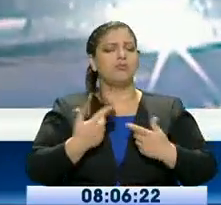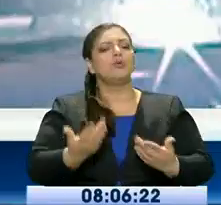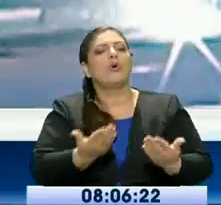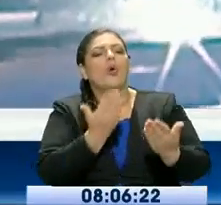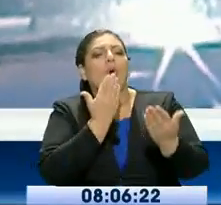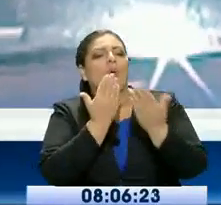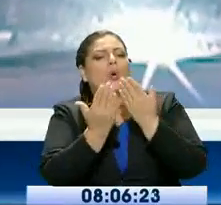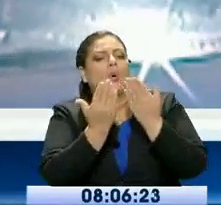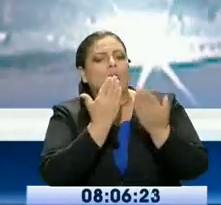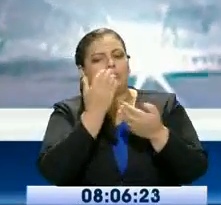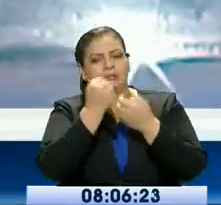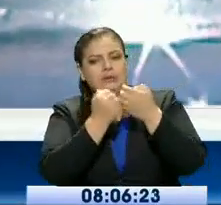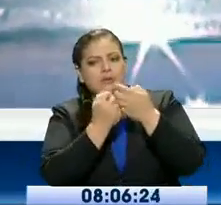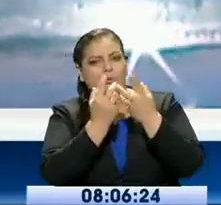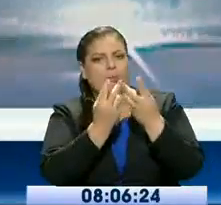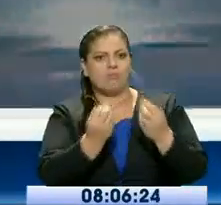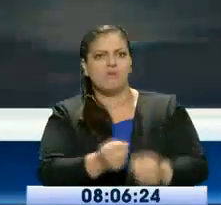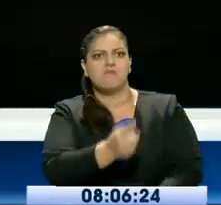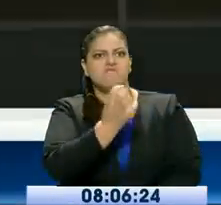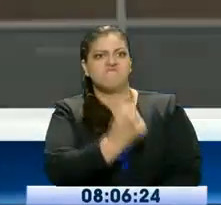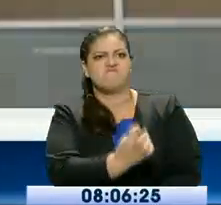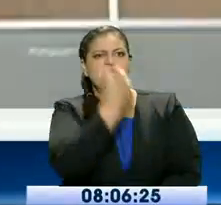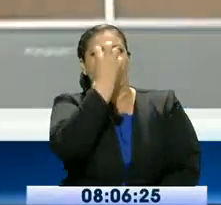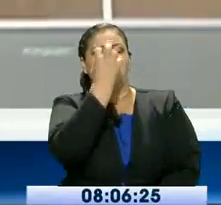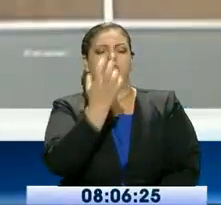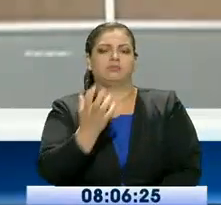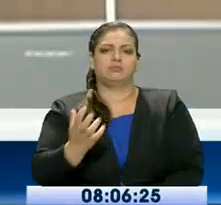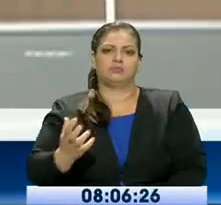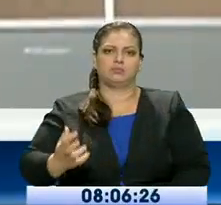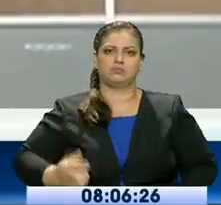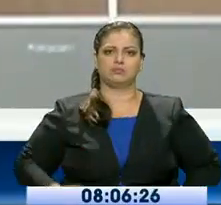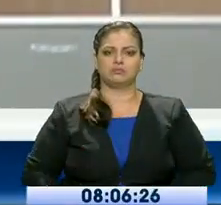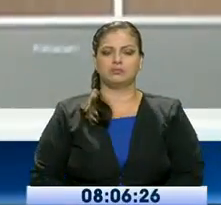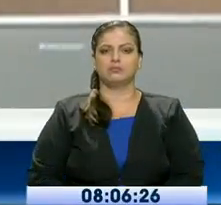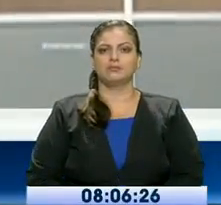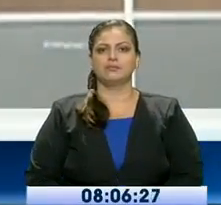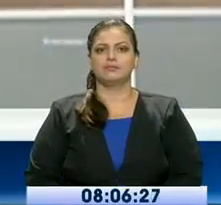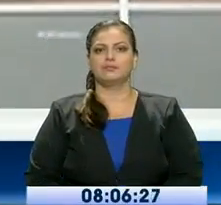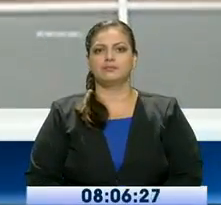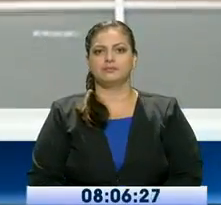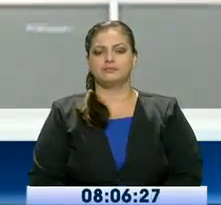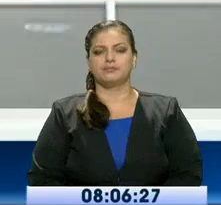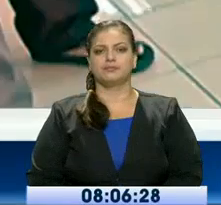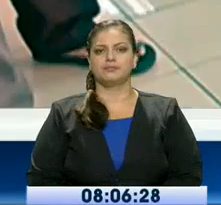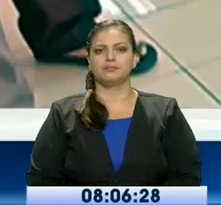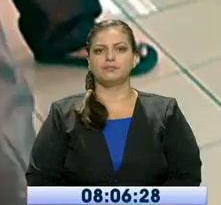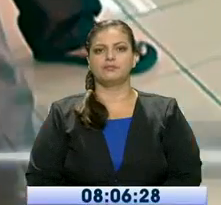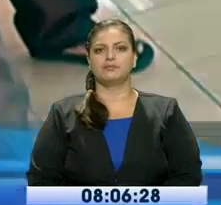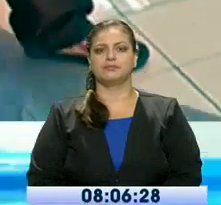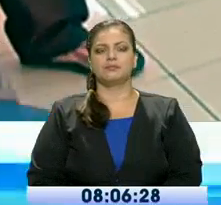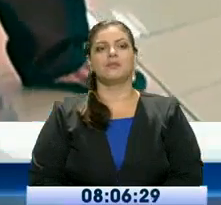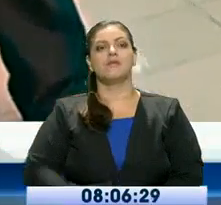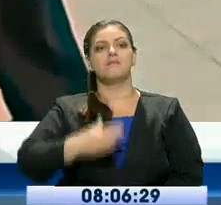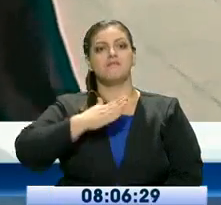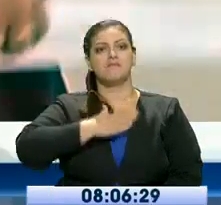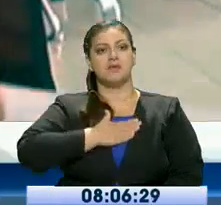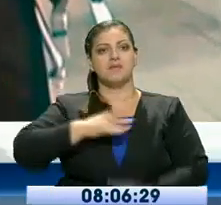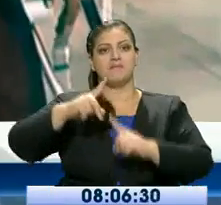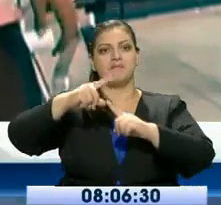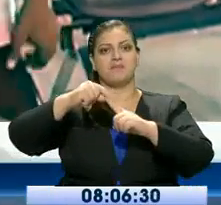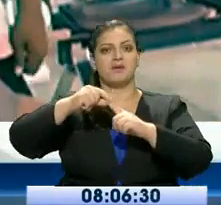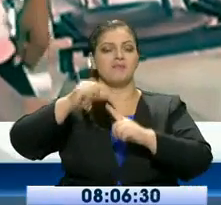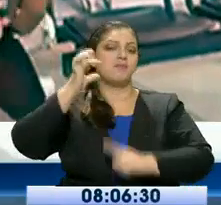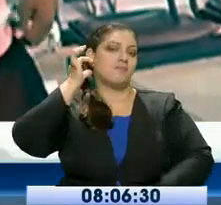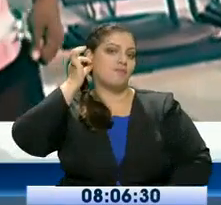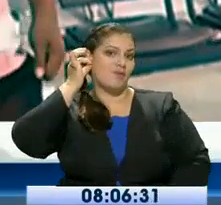personas, que son familiares lejanos. Es el marido de la hija de mi prima. Yo le dije que le iba a pagar.